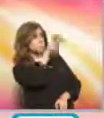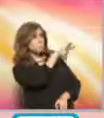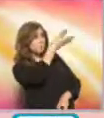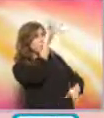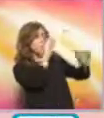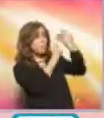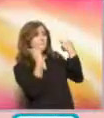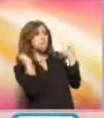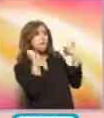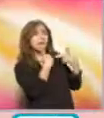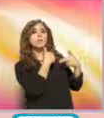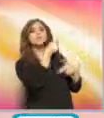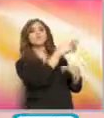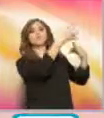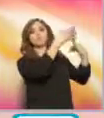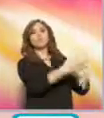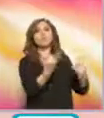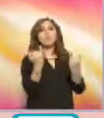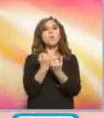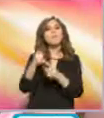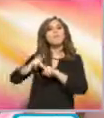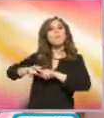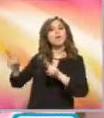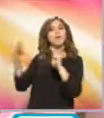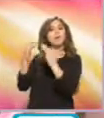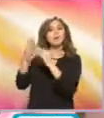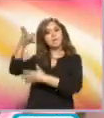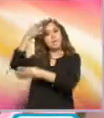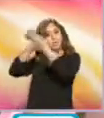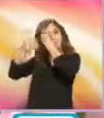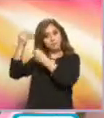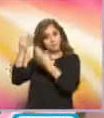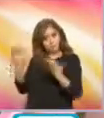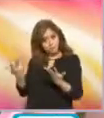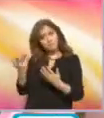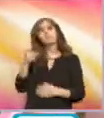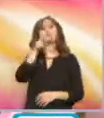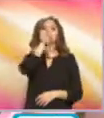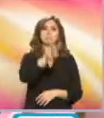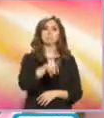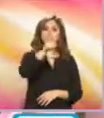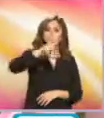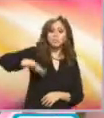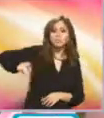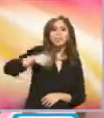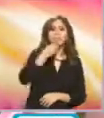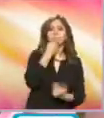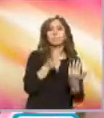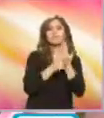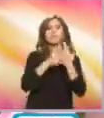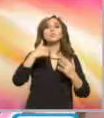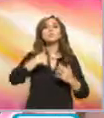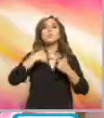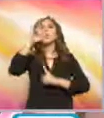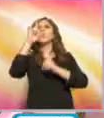bueno. Sí, eso qué está importante rescatar esta parte de, bueno, no quedarnos con la duda, pero al mismo tiempo aprender que